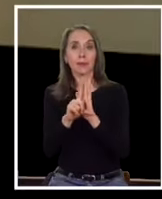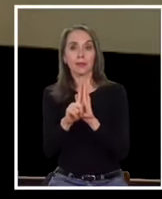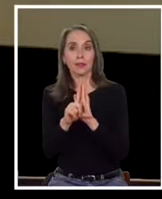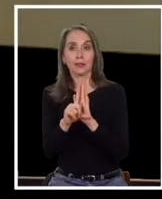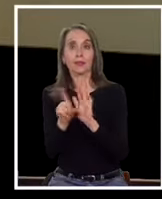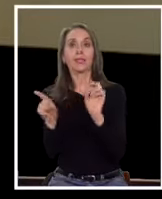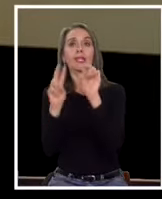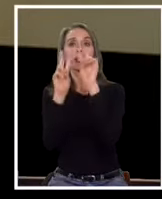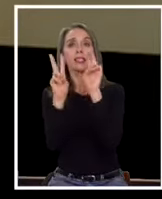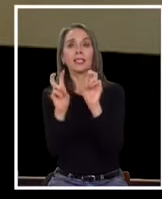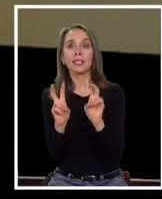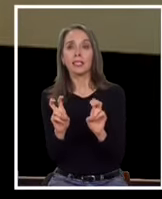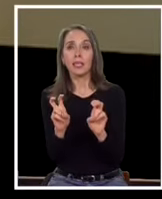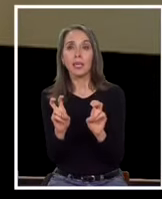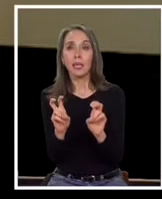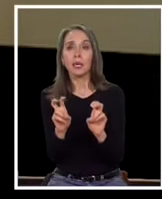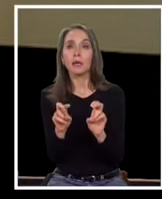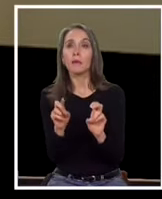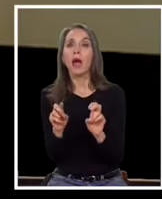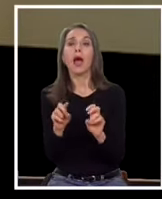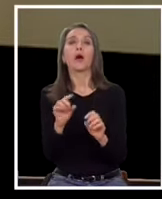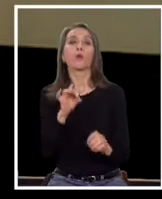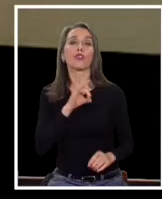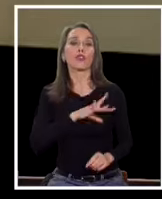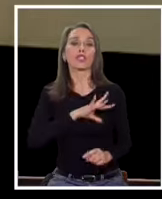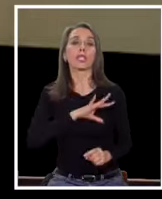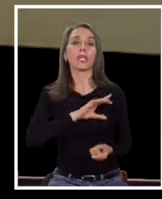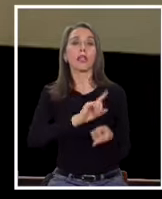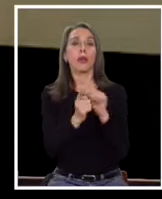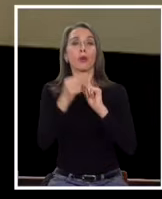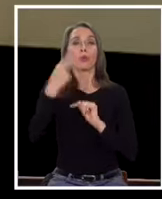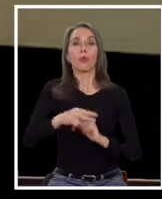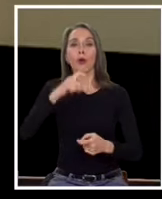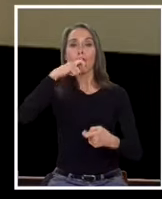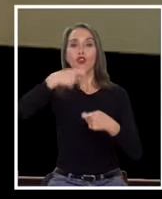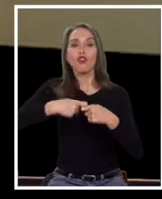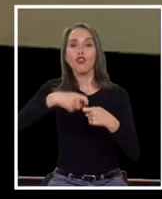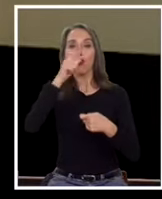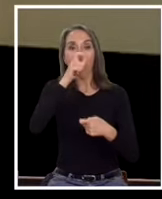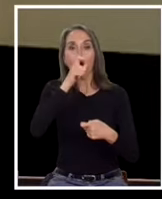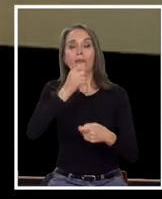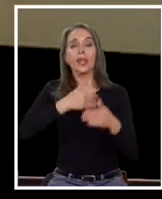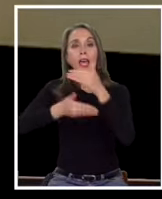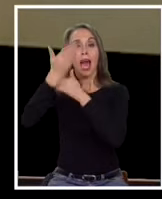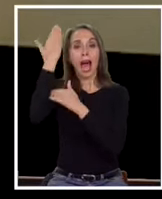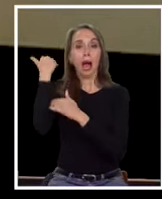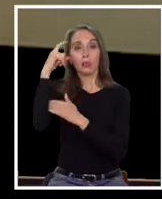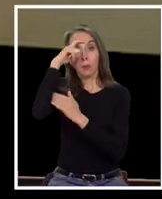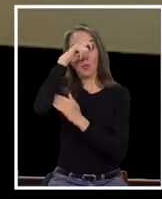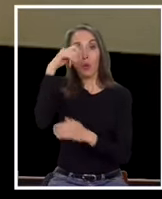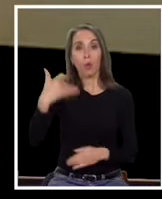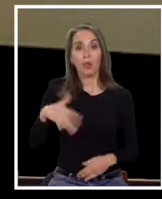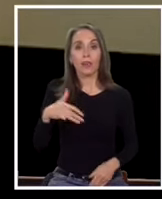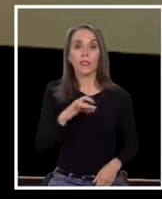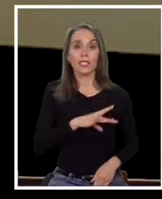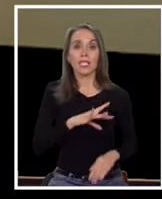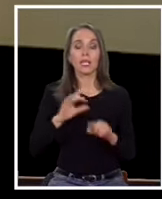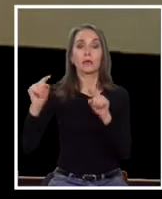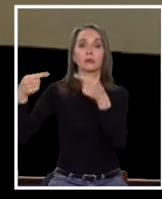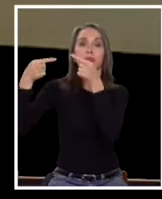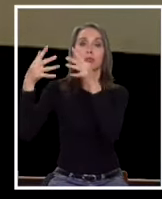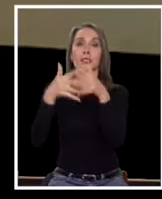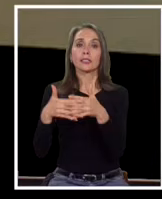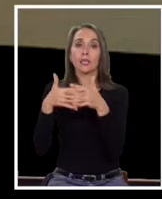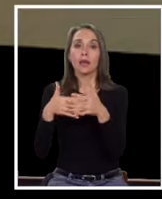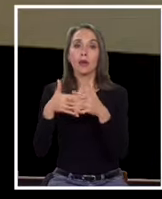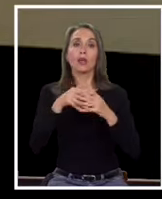a los temas de la nacionalización del cobre y el conjunto de dificultades que Chile tuvo con Estados Unidos y